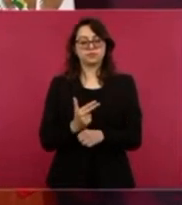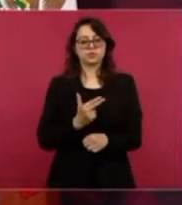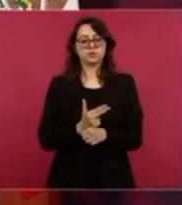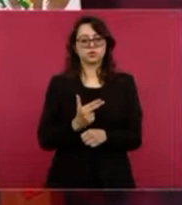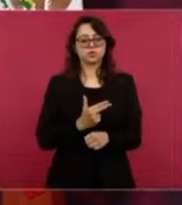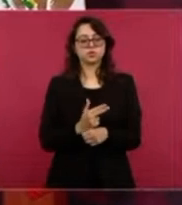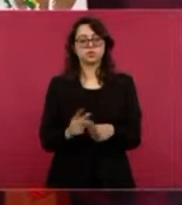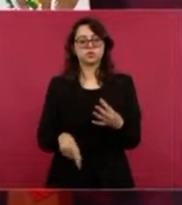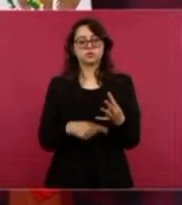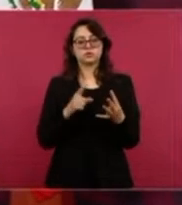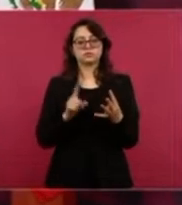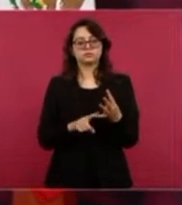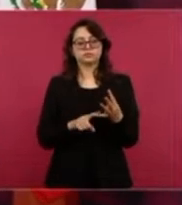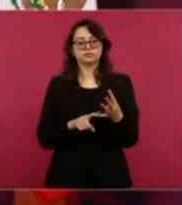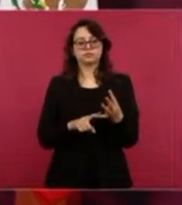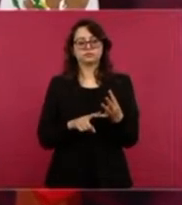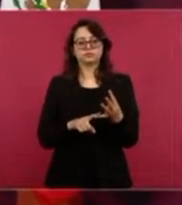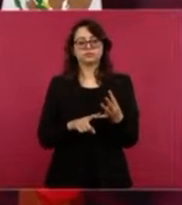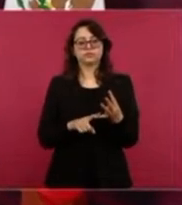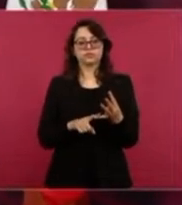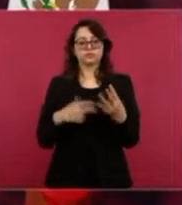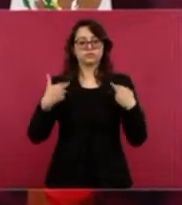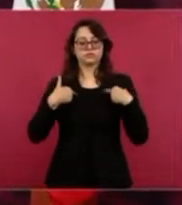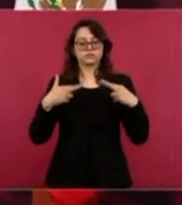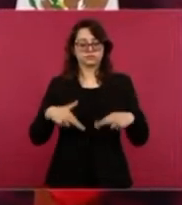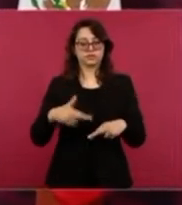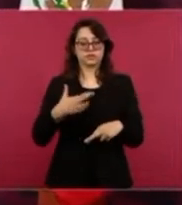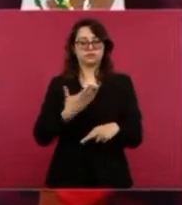el primer ministro de Haití,